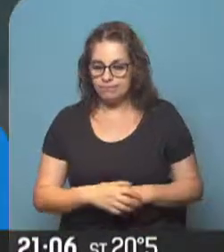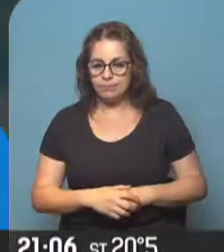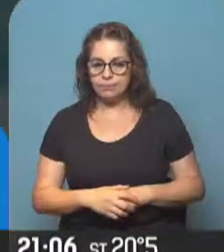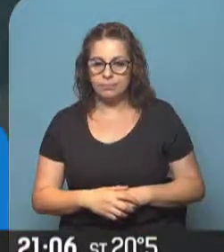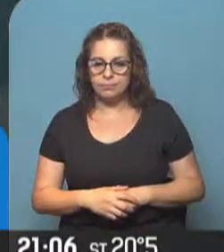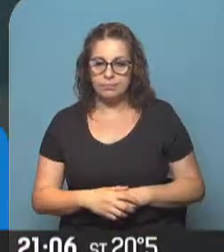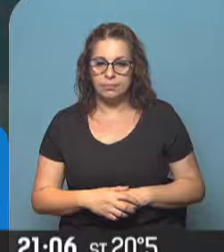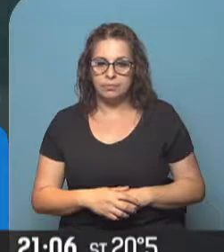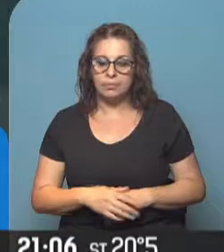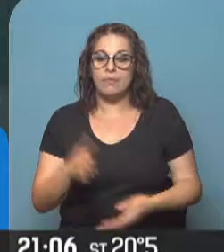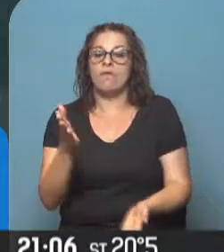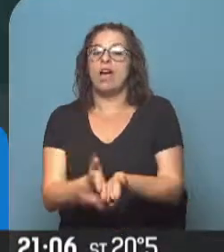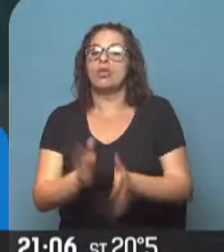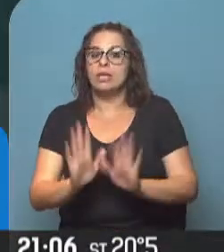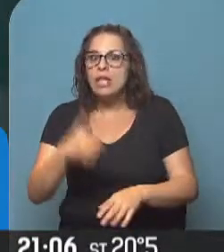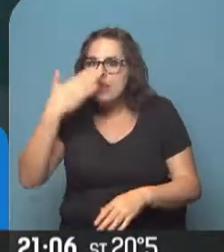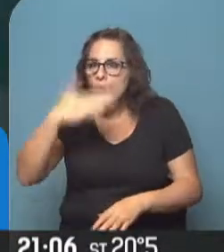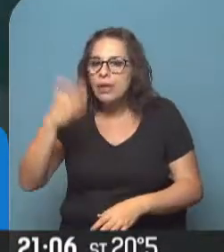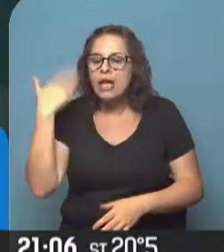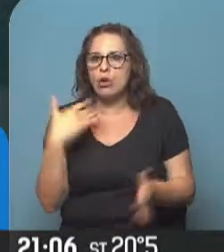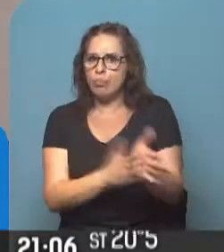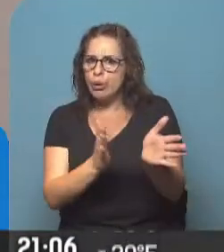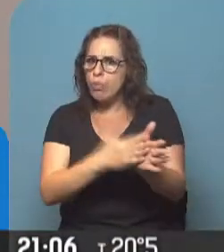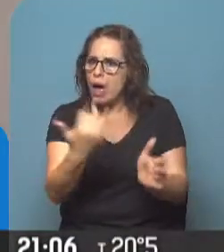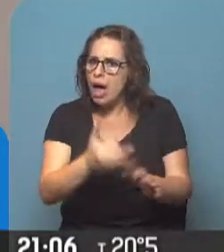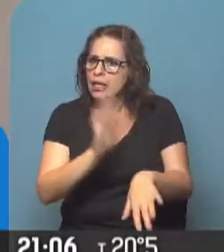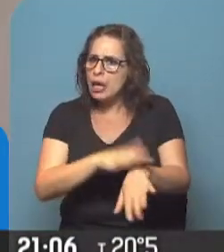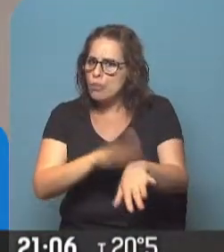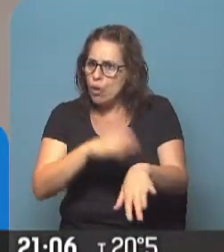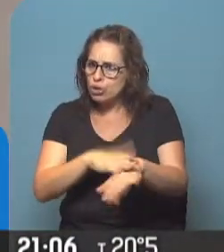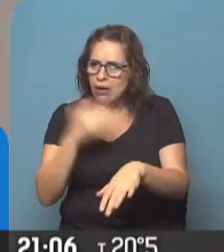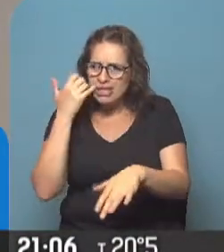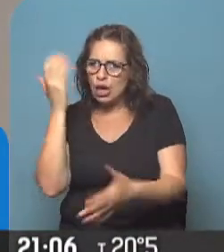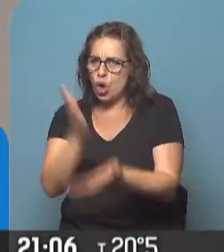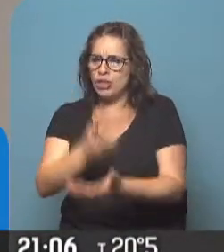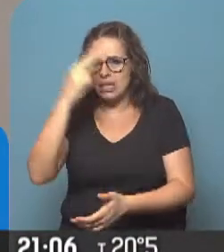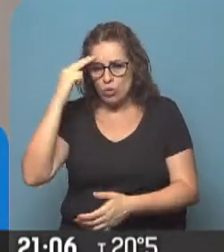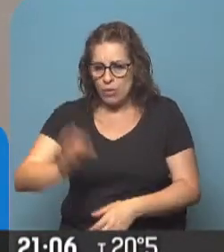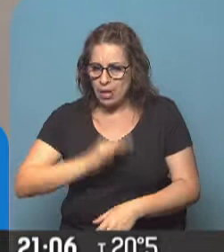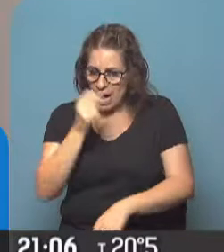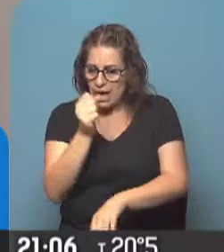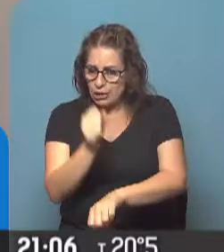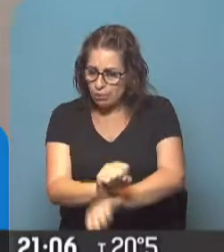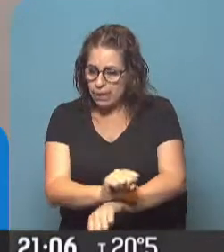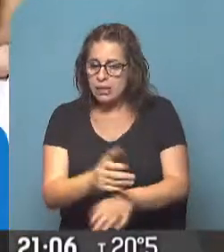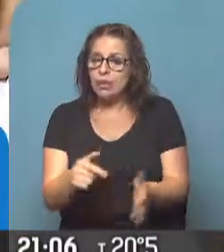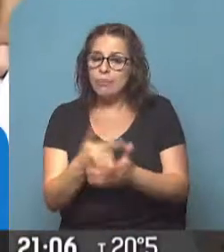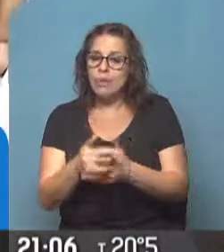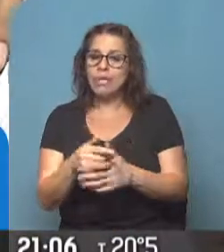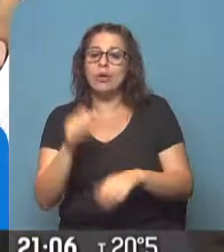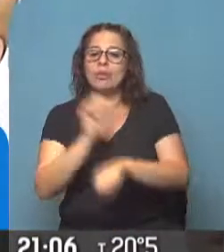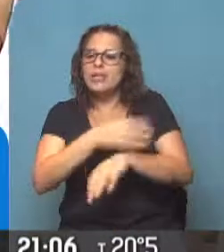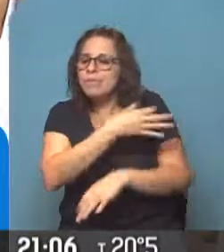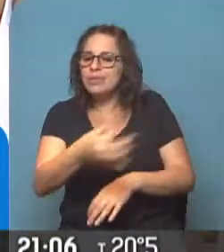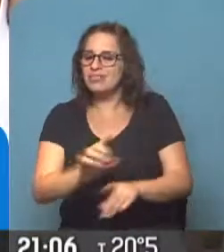Esperar una cosa así, después de algo que está demostrado, digamos que hay una condena, 9 años, pero sin la prisión